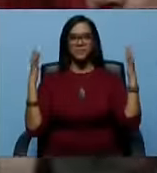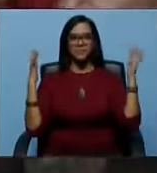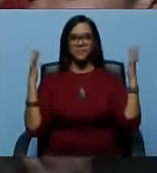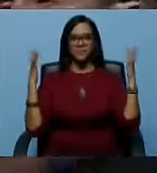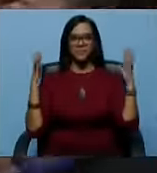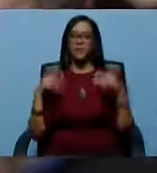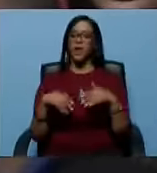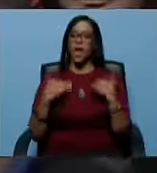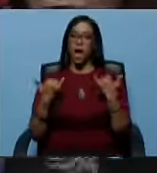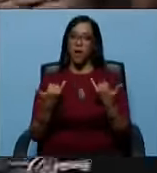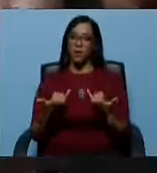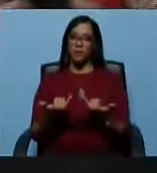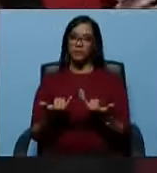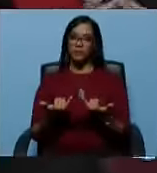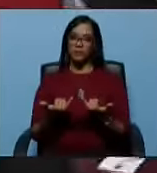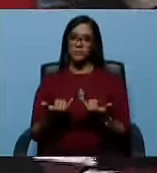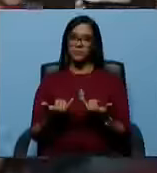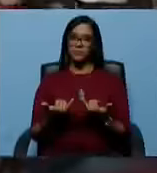Ahora,